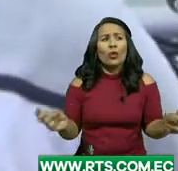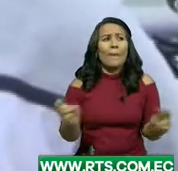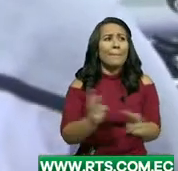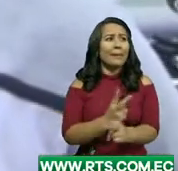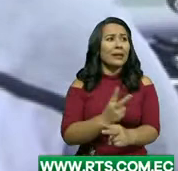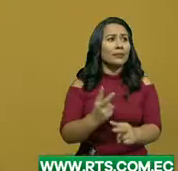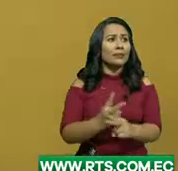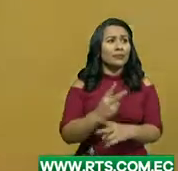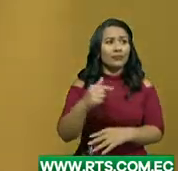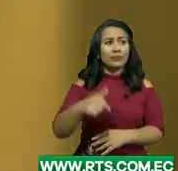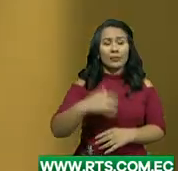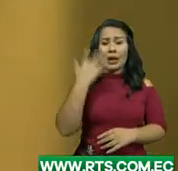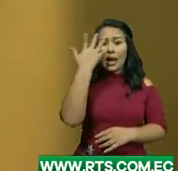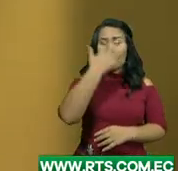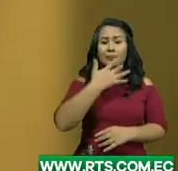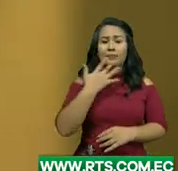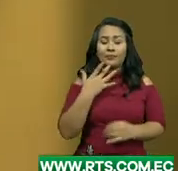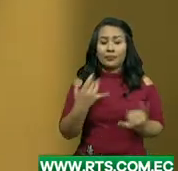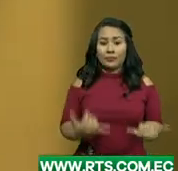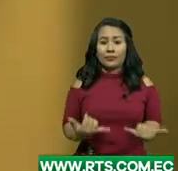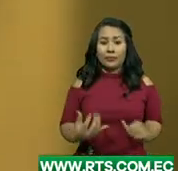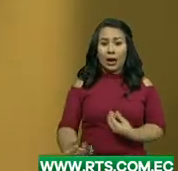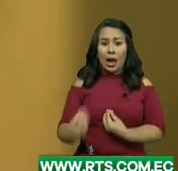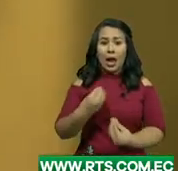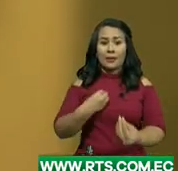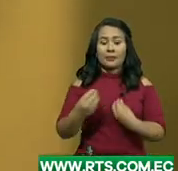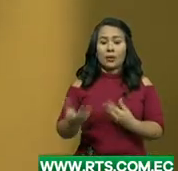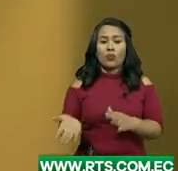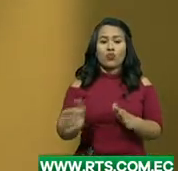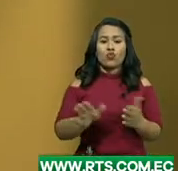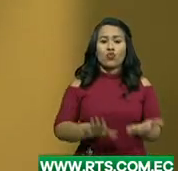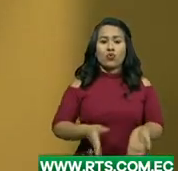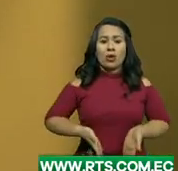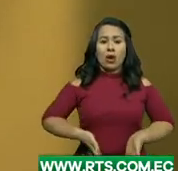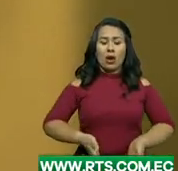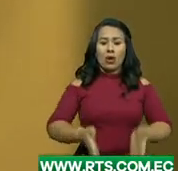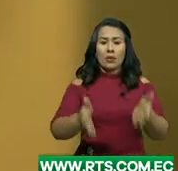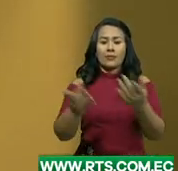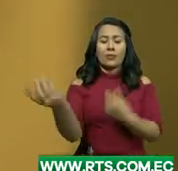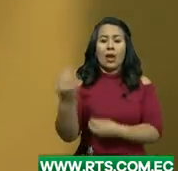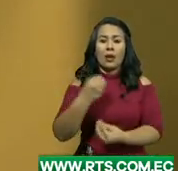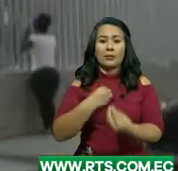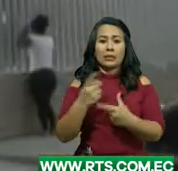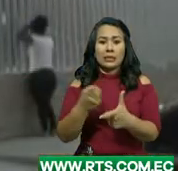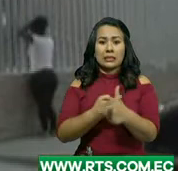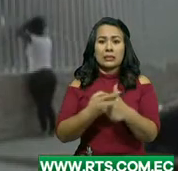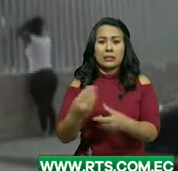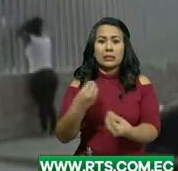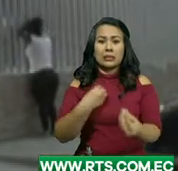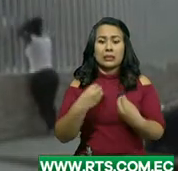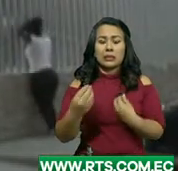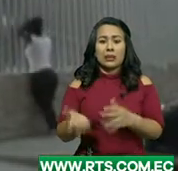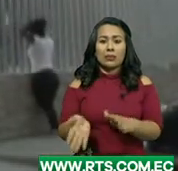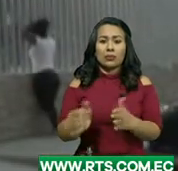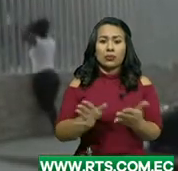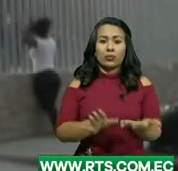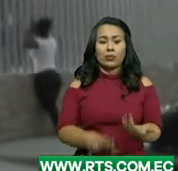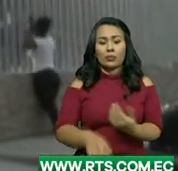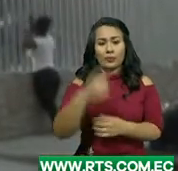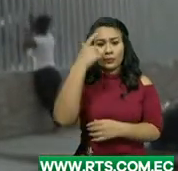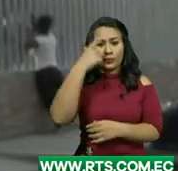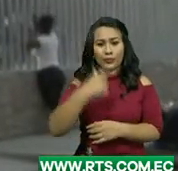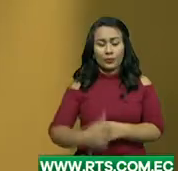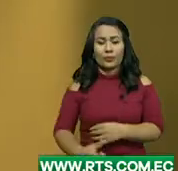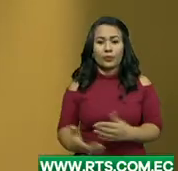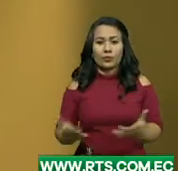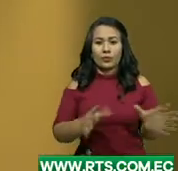acá en Esmeralda. Por la gravedad de la herida murió en el camino. Los galenos en el área de emergencia confirmaron su deceso. El cuerpo fue